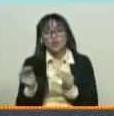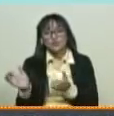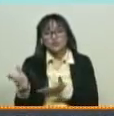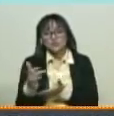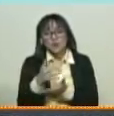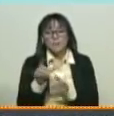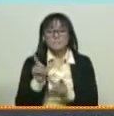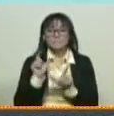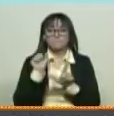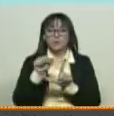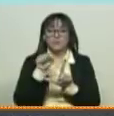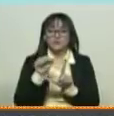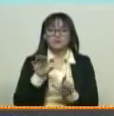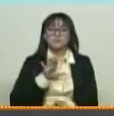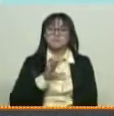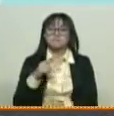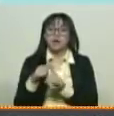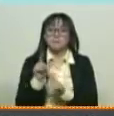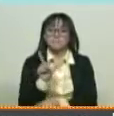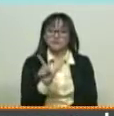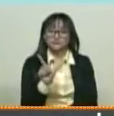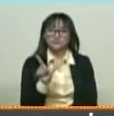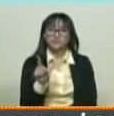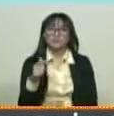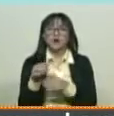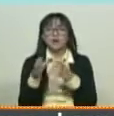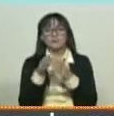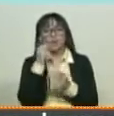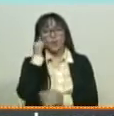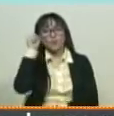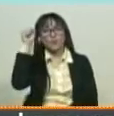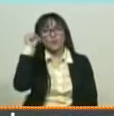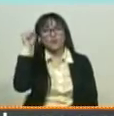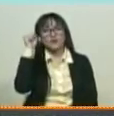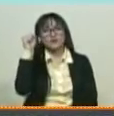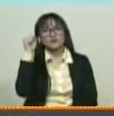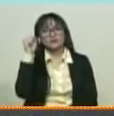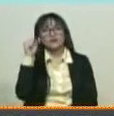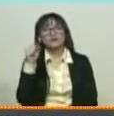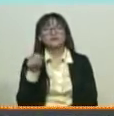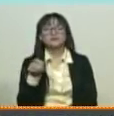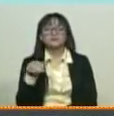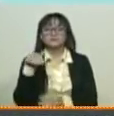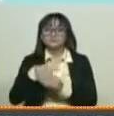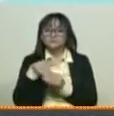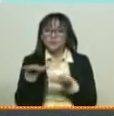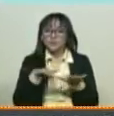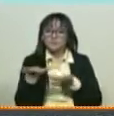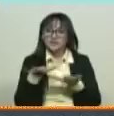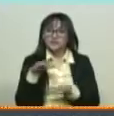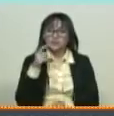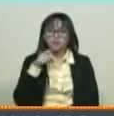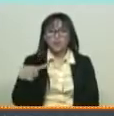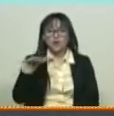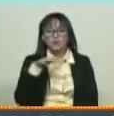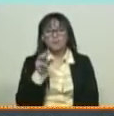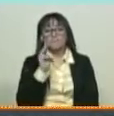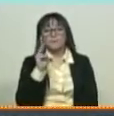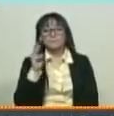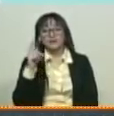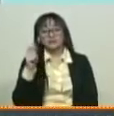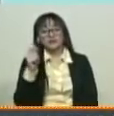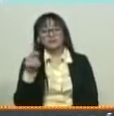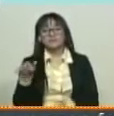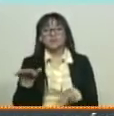Partido Socialista Unido de Venezuela, en el Partido Comunista de Venezuela, en el Movimiento Electoral del Pueblo, en el Partido Patria para Todos, en